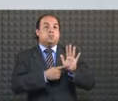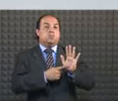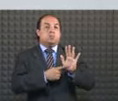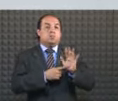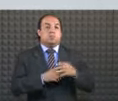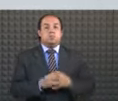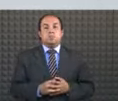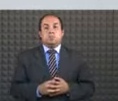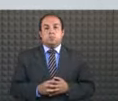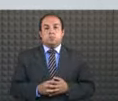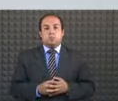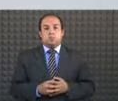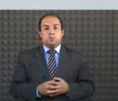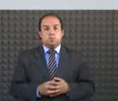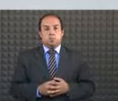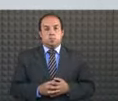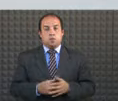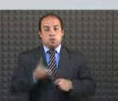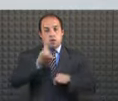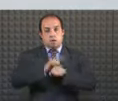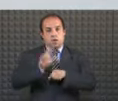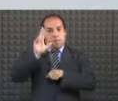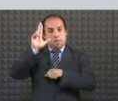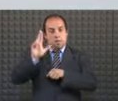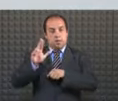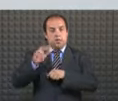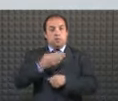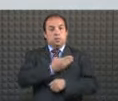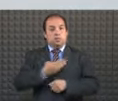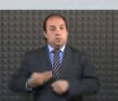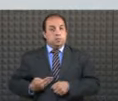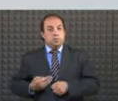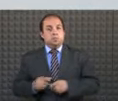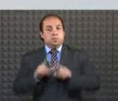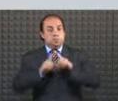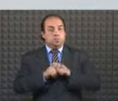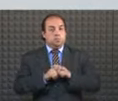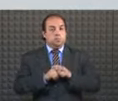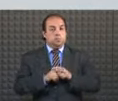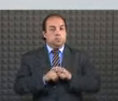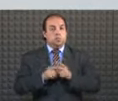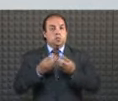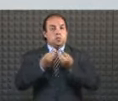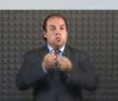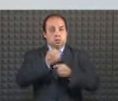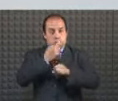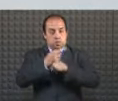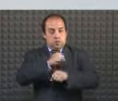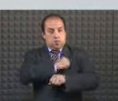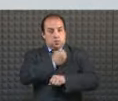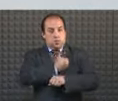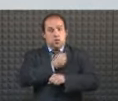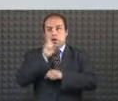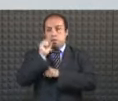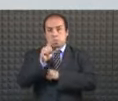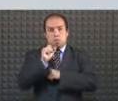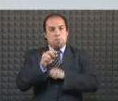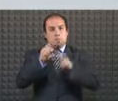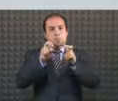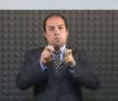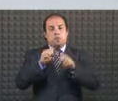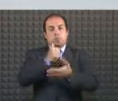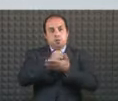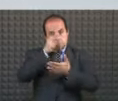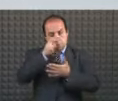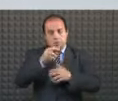en los días martes el presidente de la República junto con la Secretaría de Salud y es el mismo caso en la